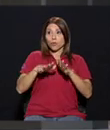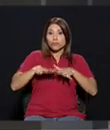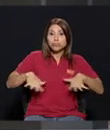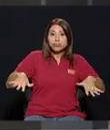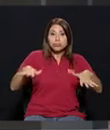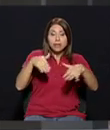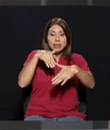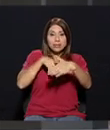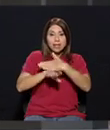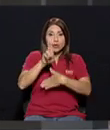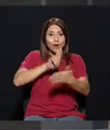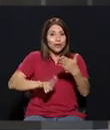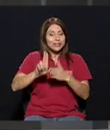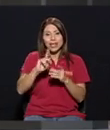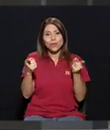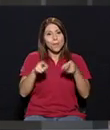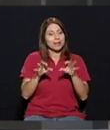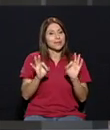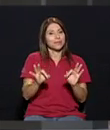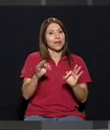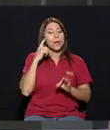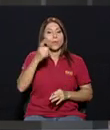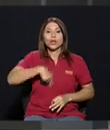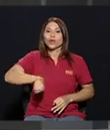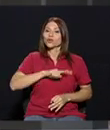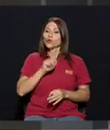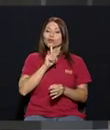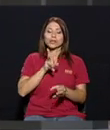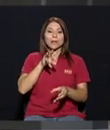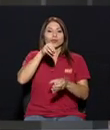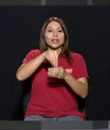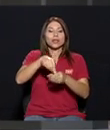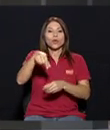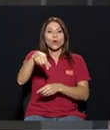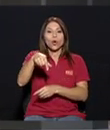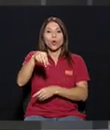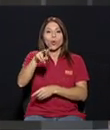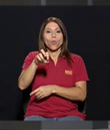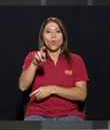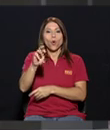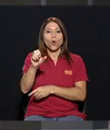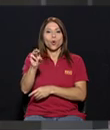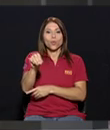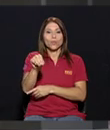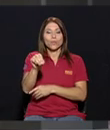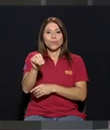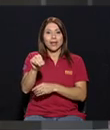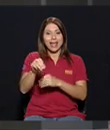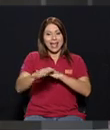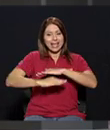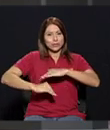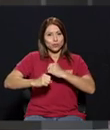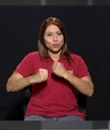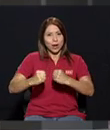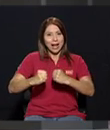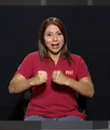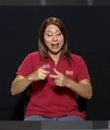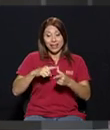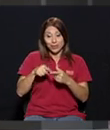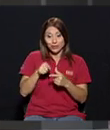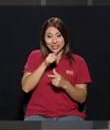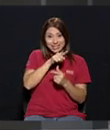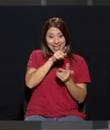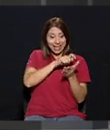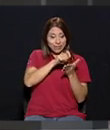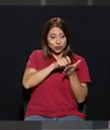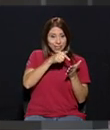la universidad no se da de manera efectiva porque no estamos dentro del quórum estructural. Entonces, este tipo de desafíos, que si bien se pueden haber dicho que se